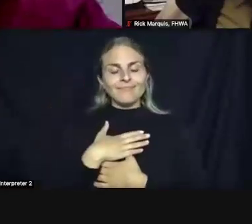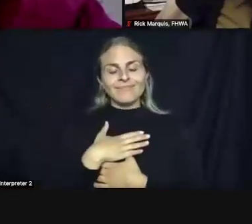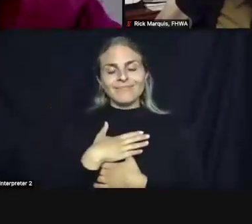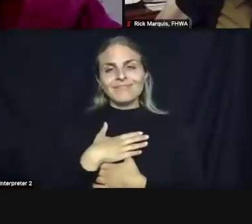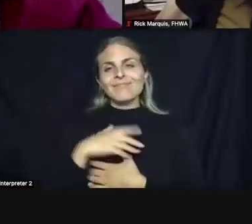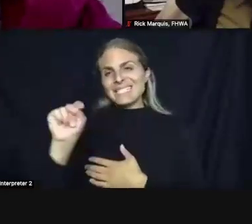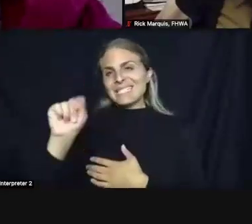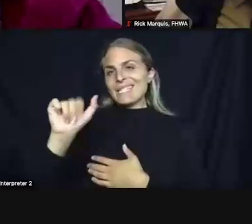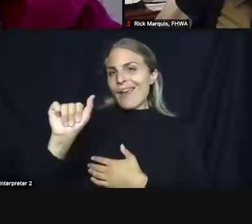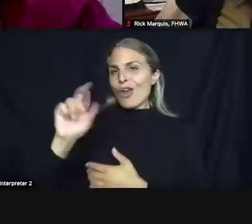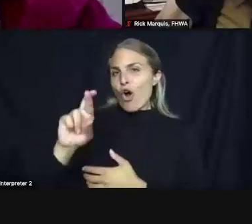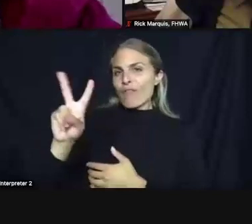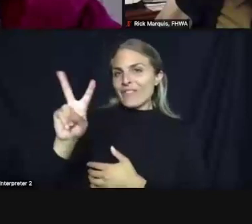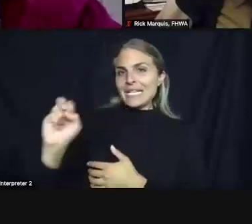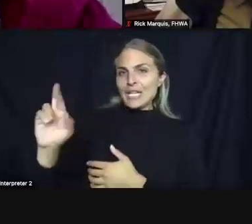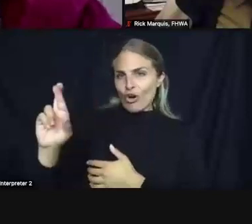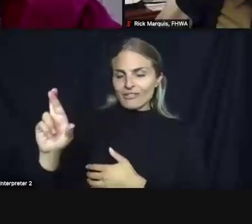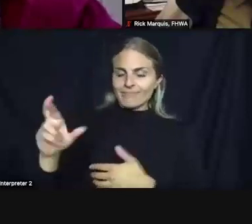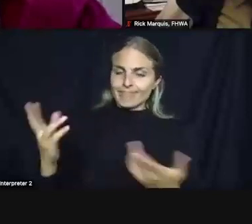T-A-R-V-E-R.